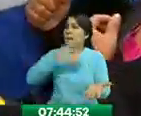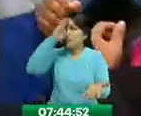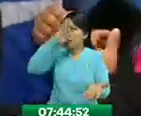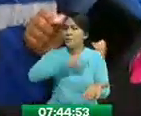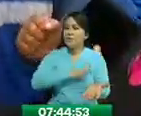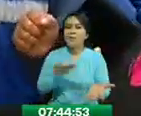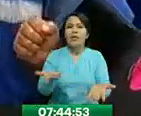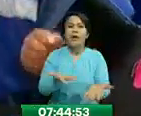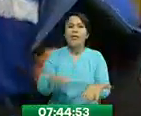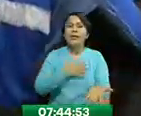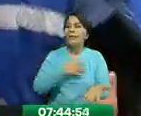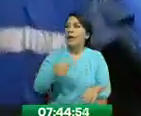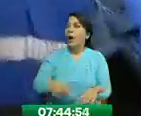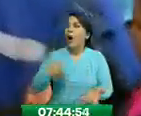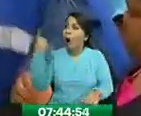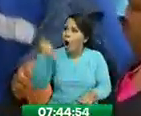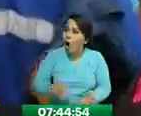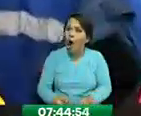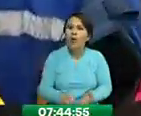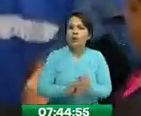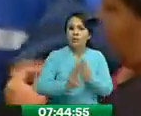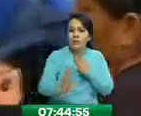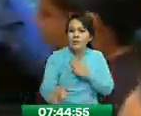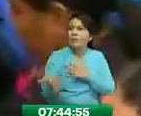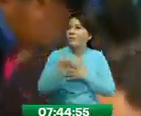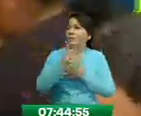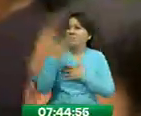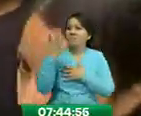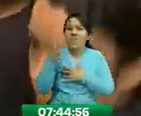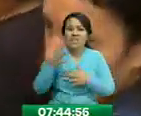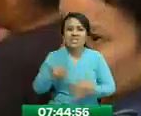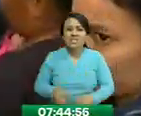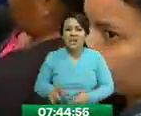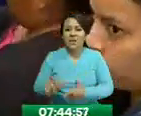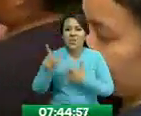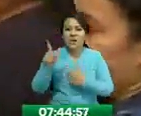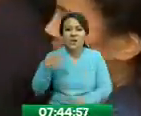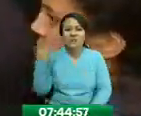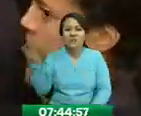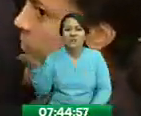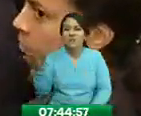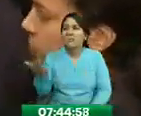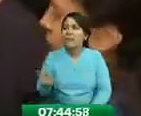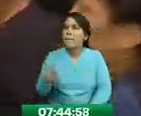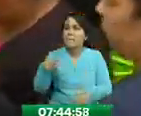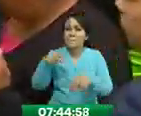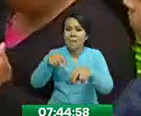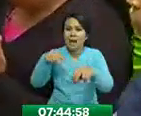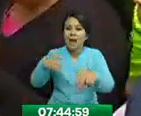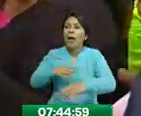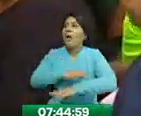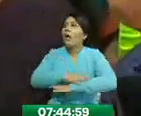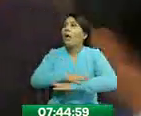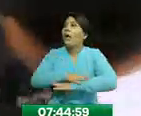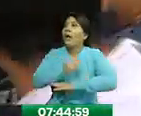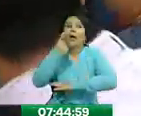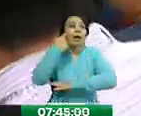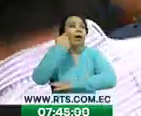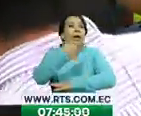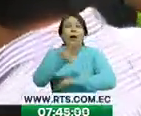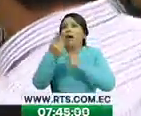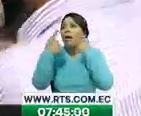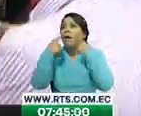aquí, poniendo una orden por lo menos, están allá. La seguridad es todo esto, no solamente estar parado allá. A